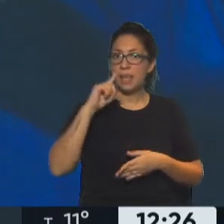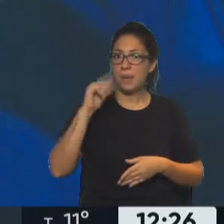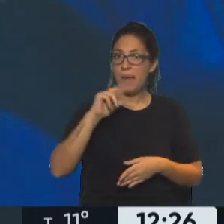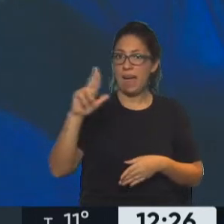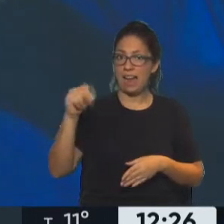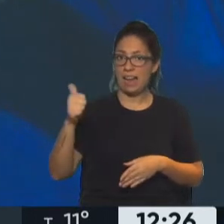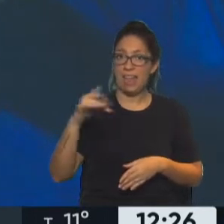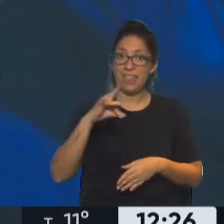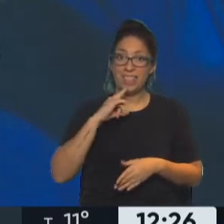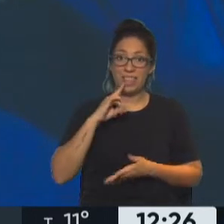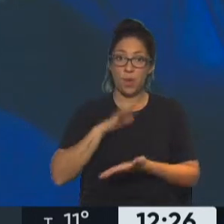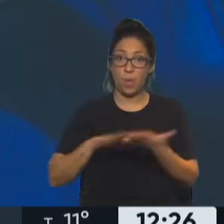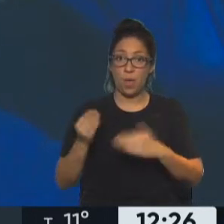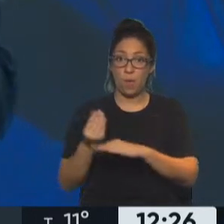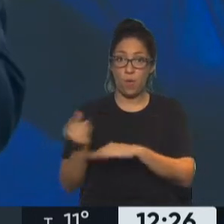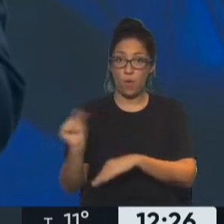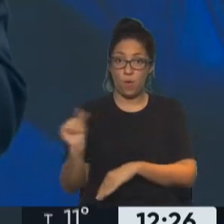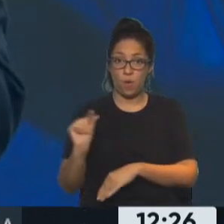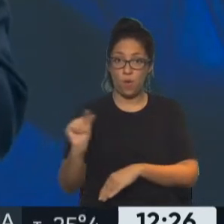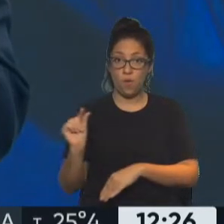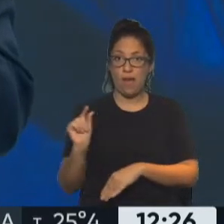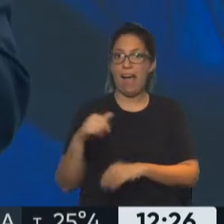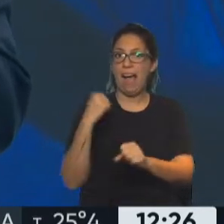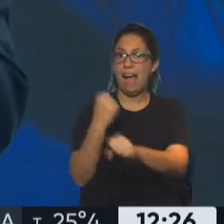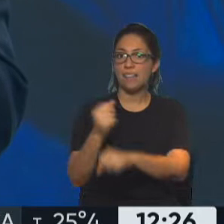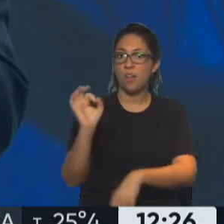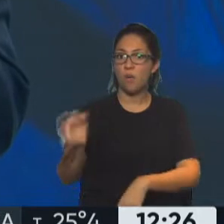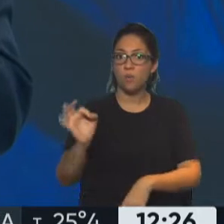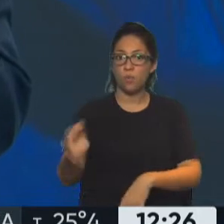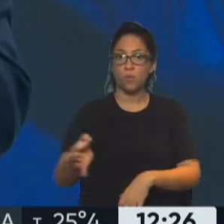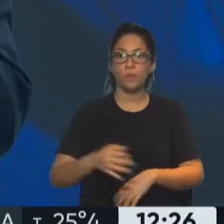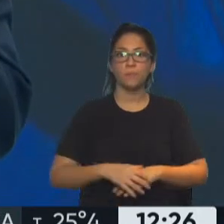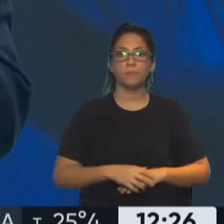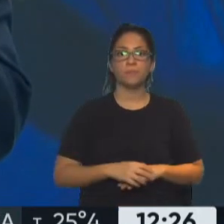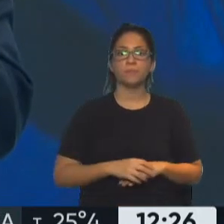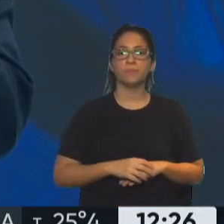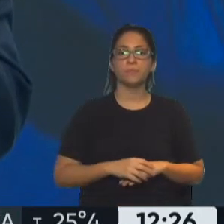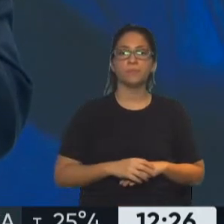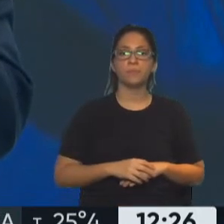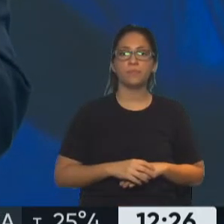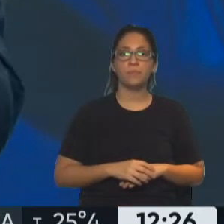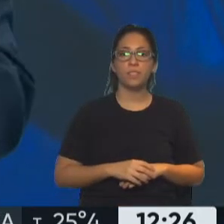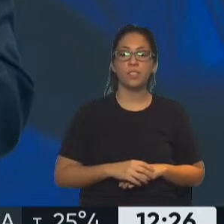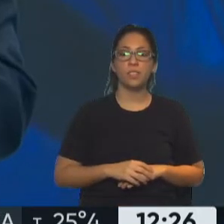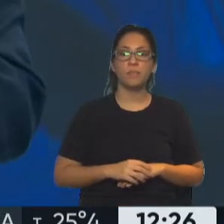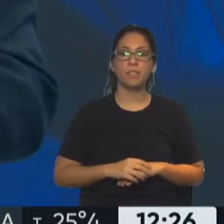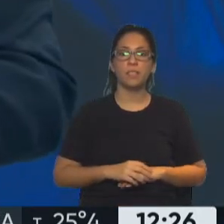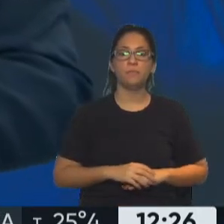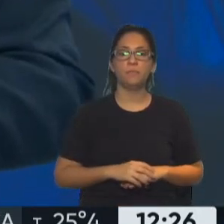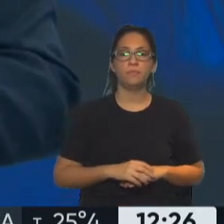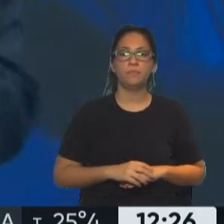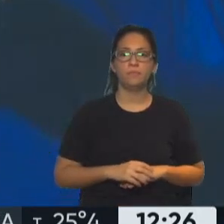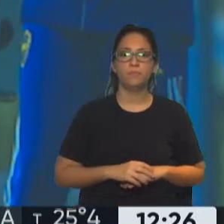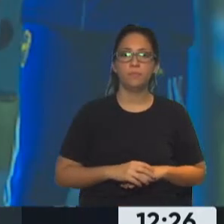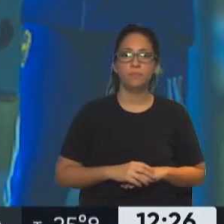este caso, el interino hasta al menos el mes de octubre, confirmado por la dirigencia a principio de semana. Juan